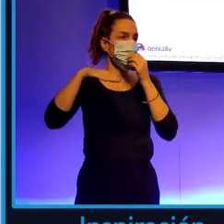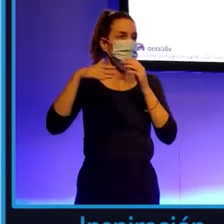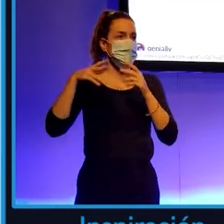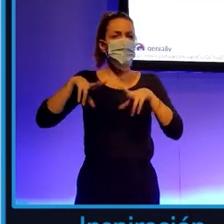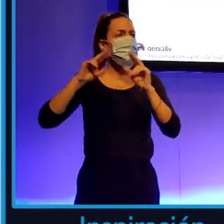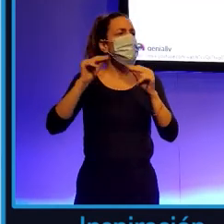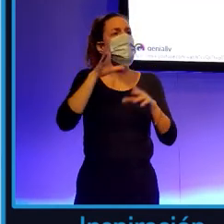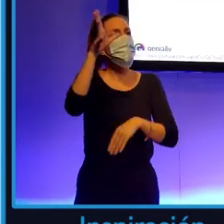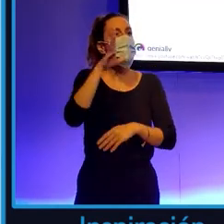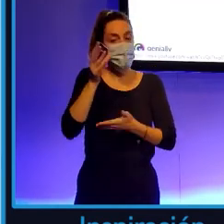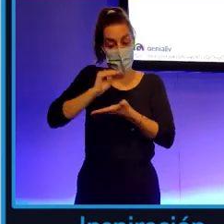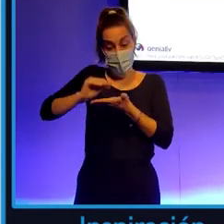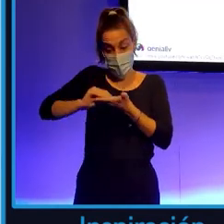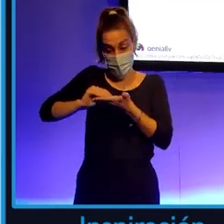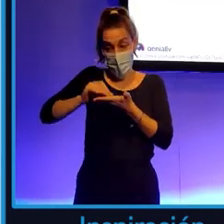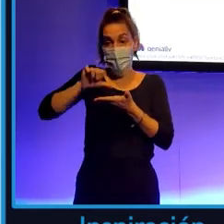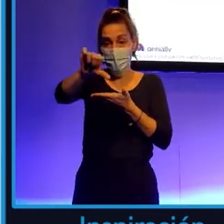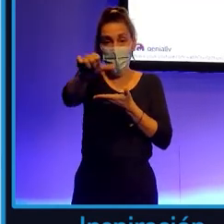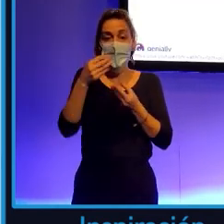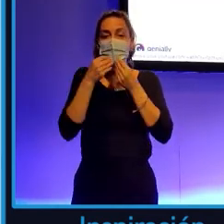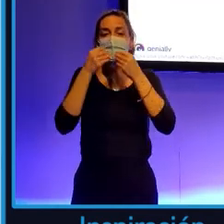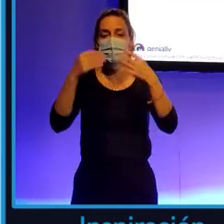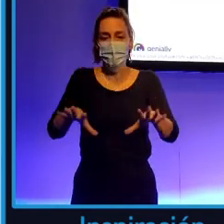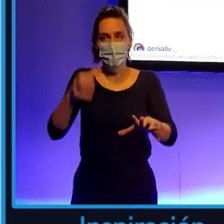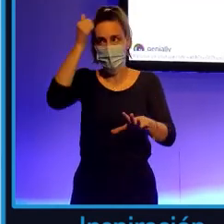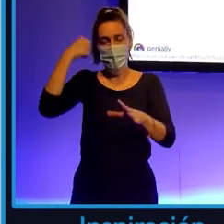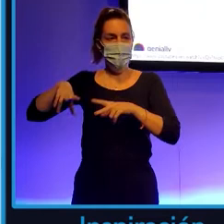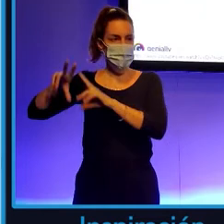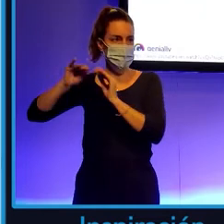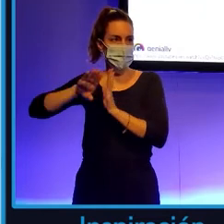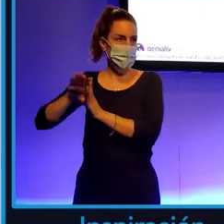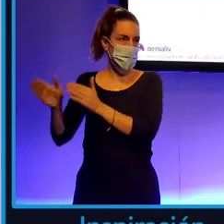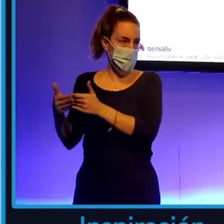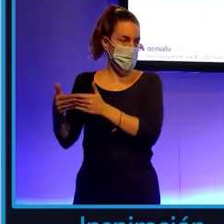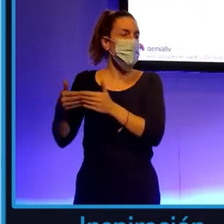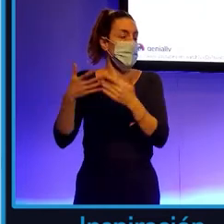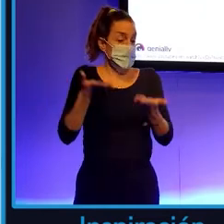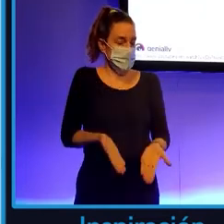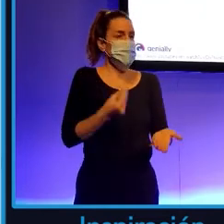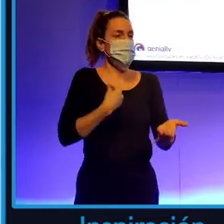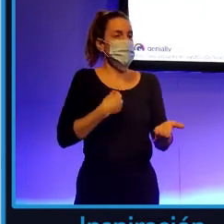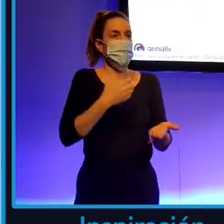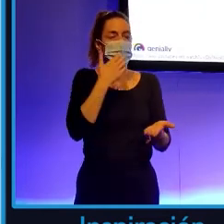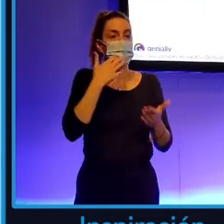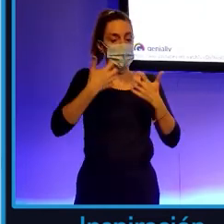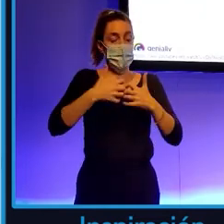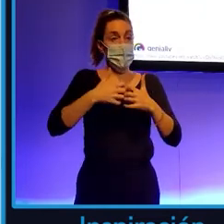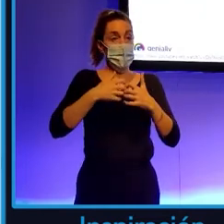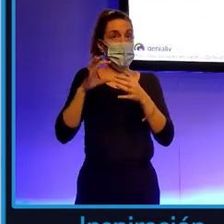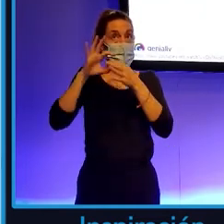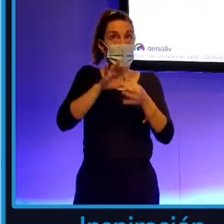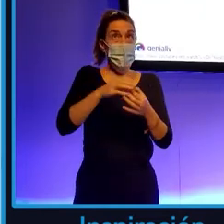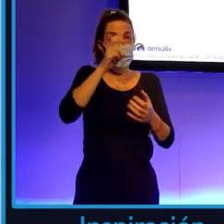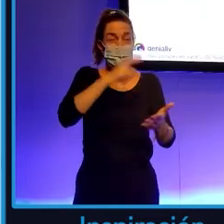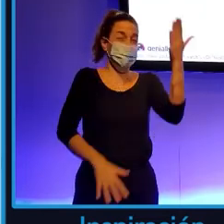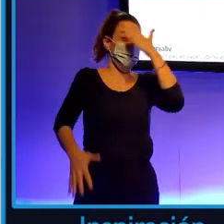empieza la escritura y empieza la historia bueno pues aquí pasa exactamente lo mismo si estuviéramos hablando de la prehistoria de las máquinas cuando